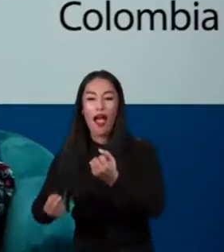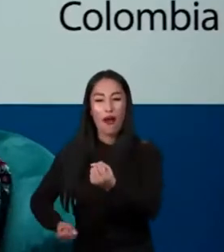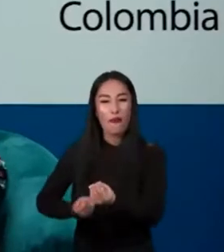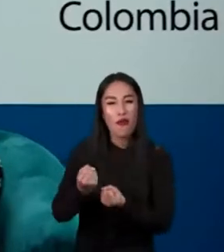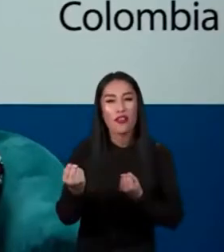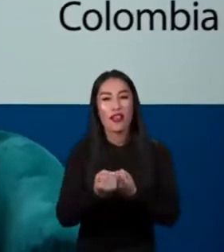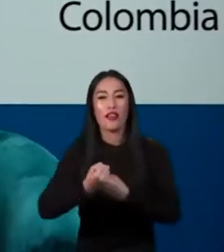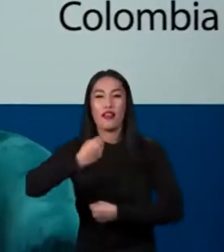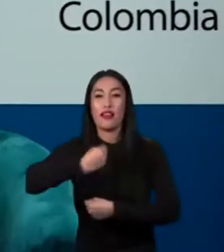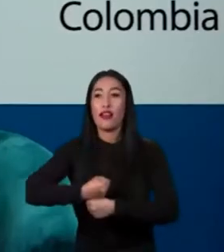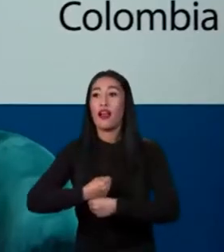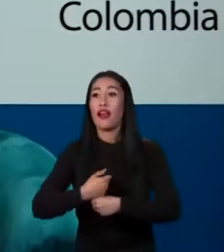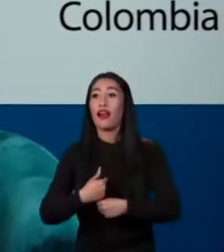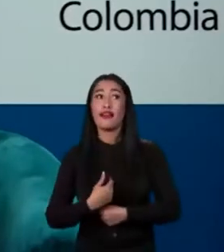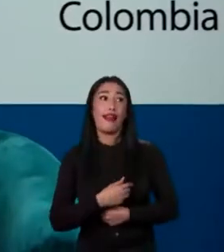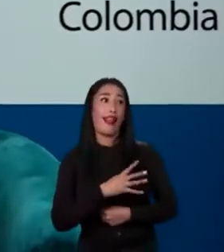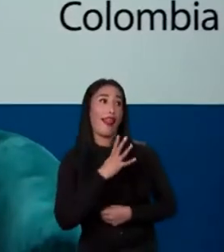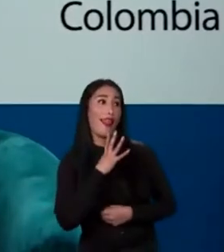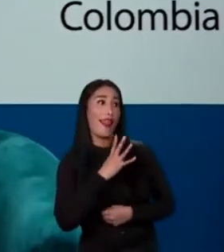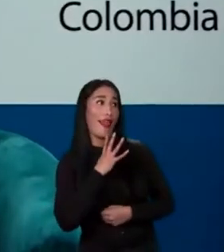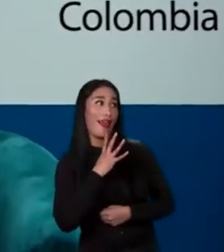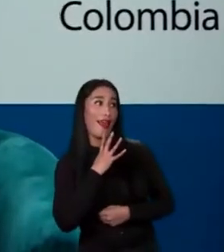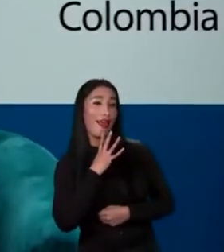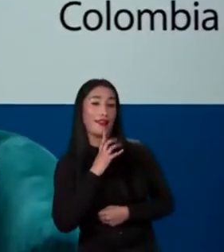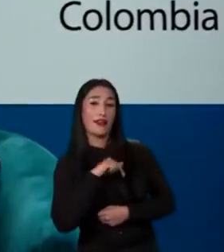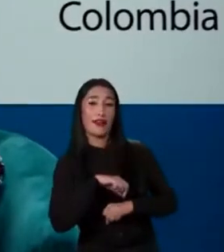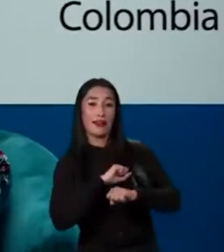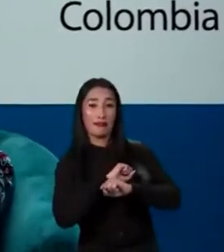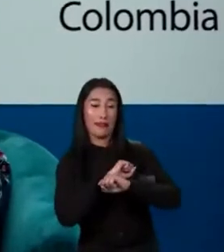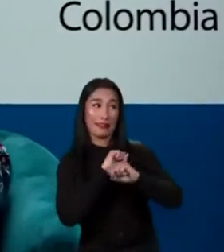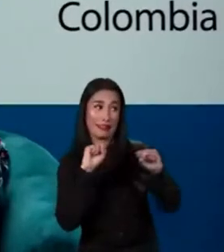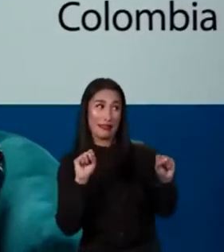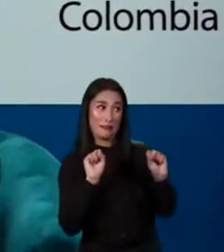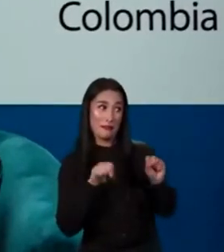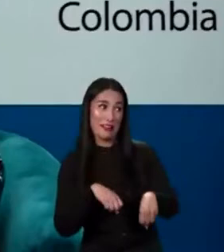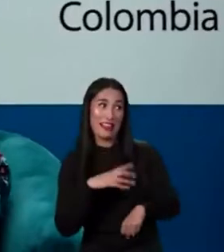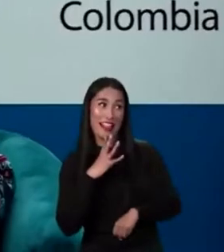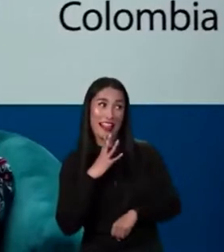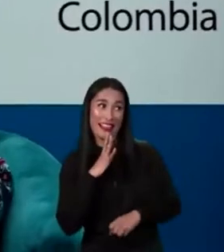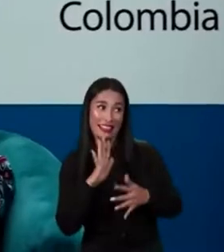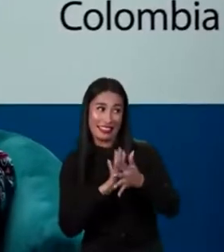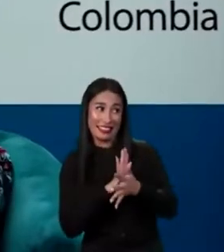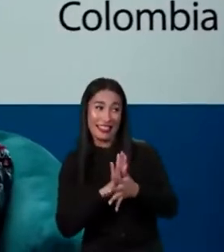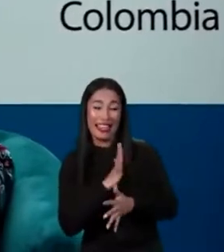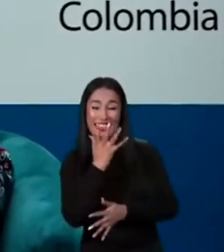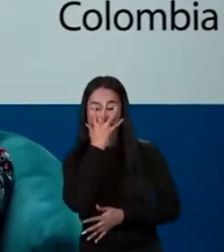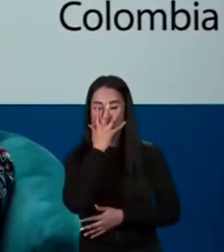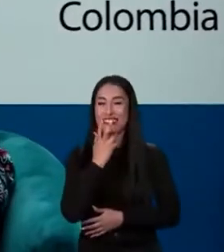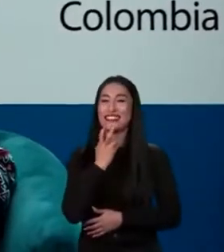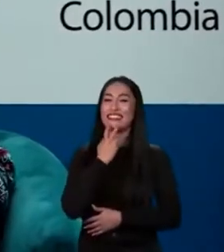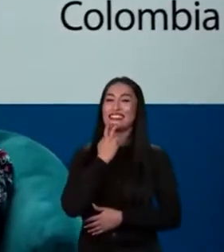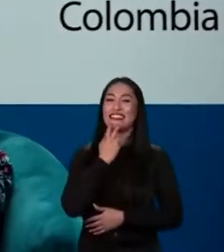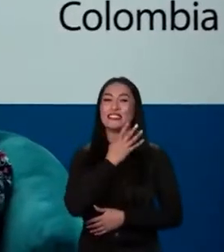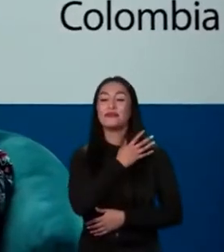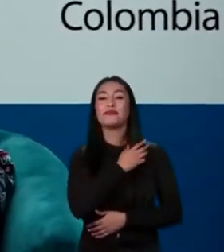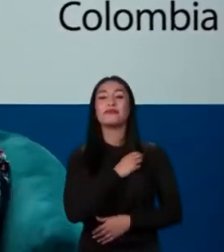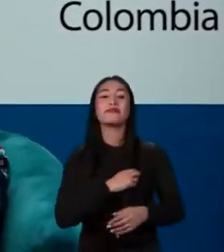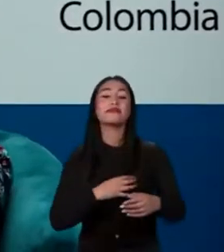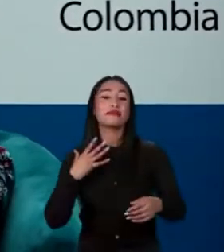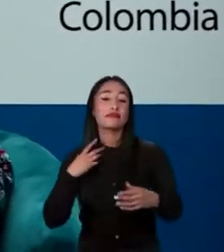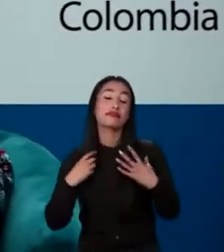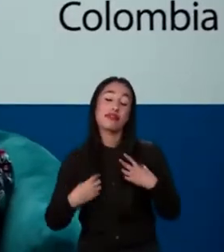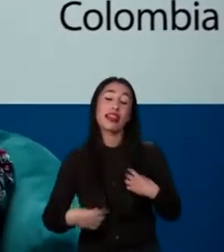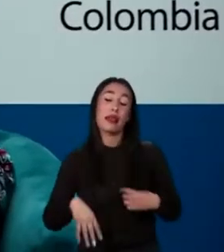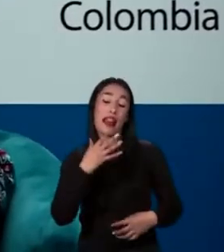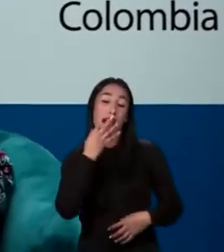tomar todas las mañanas me cortas pero pero ojo pero la verdad es que cuando hablamos de que